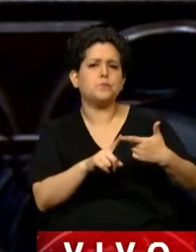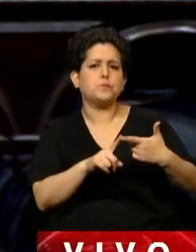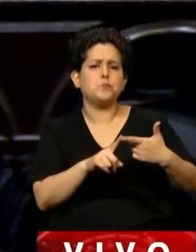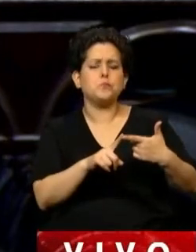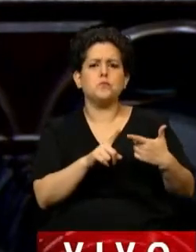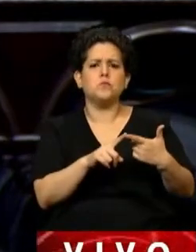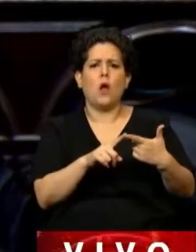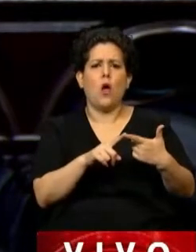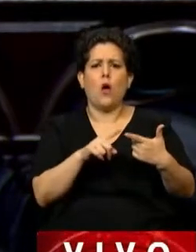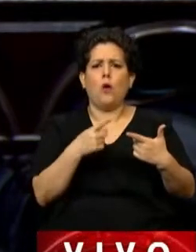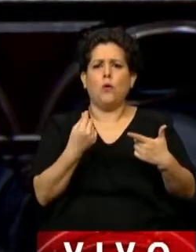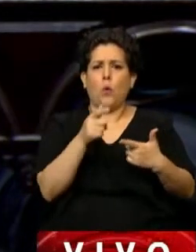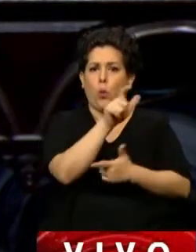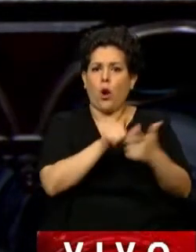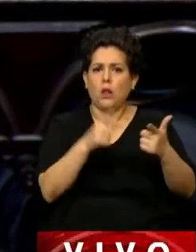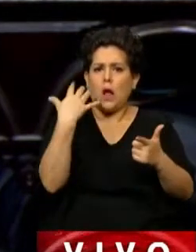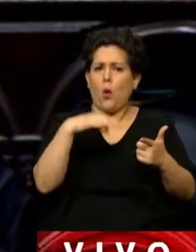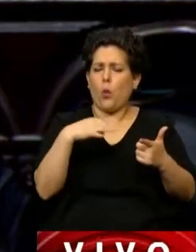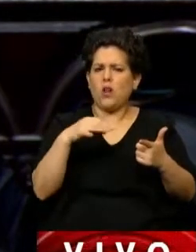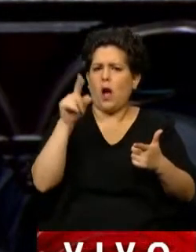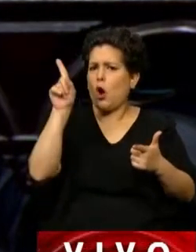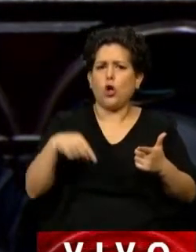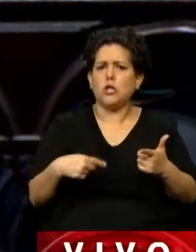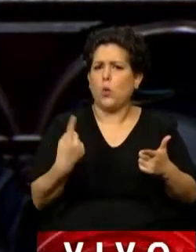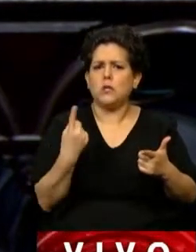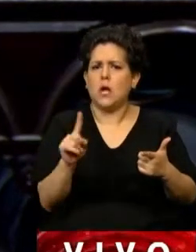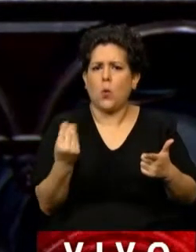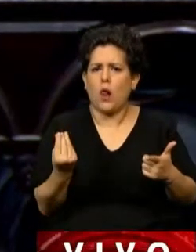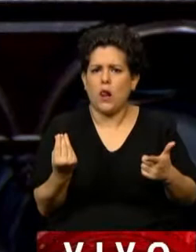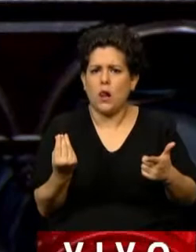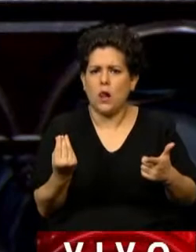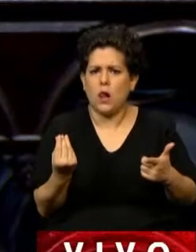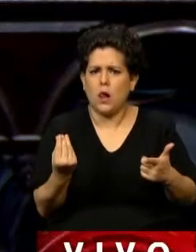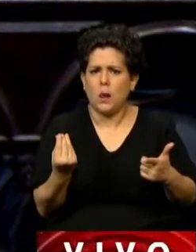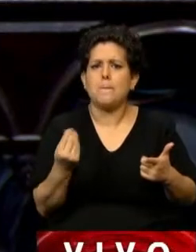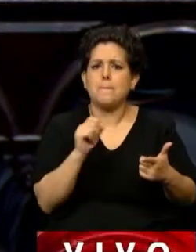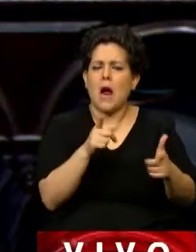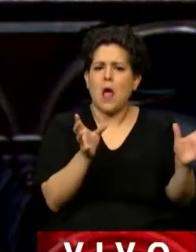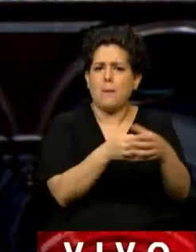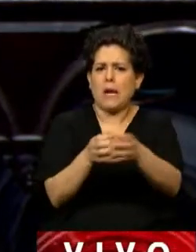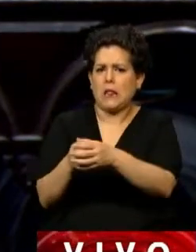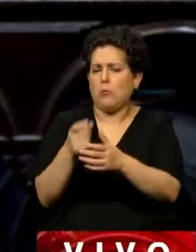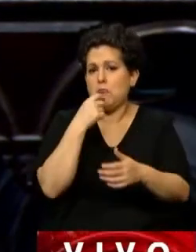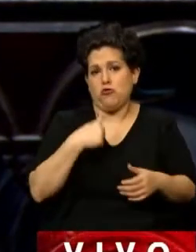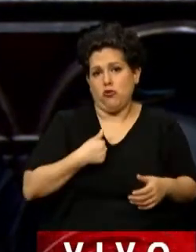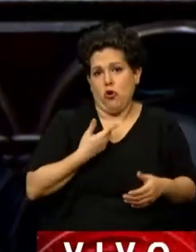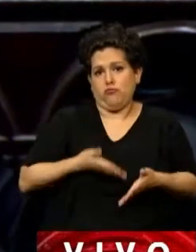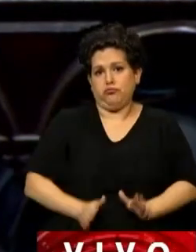¿cuáles son las consecuencias que tiene la boleta única en el sistema de partidos? Yo soy de la provincia de Santa